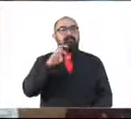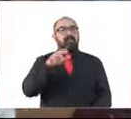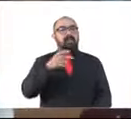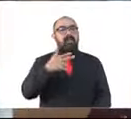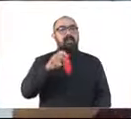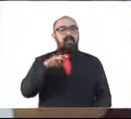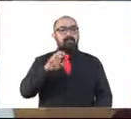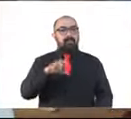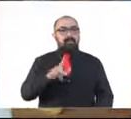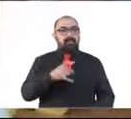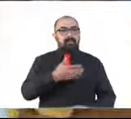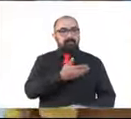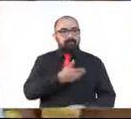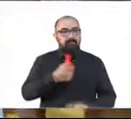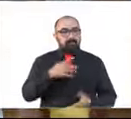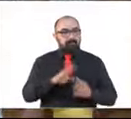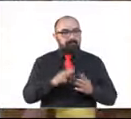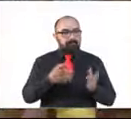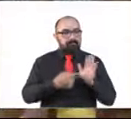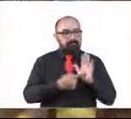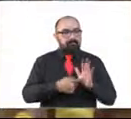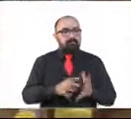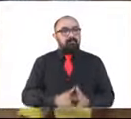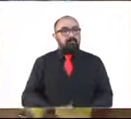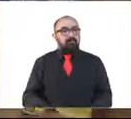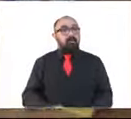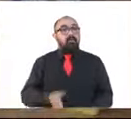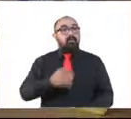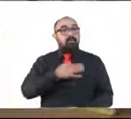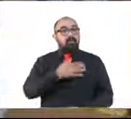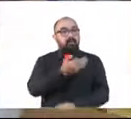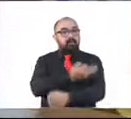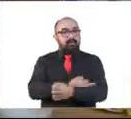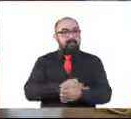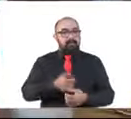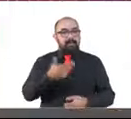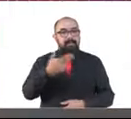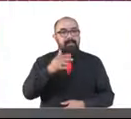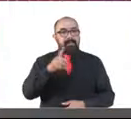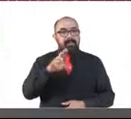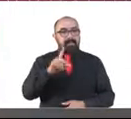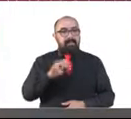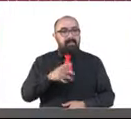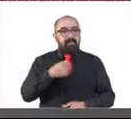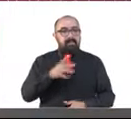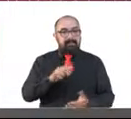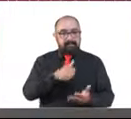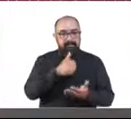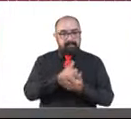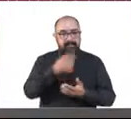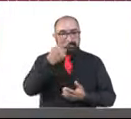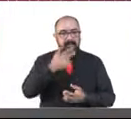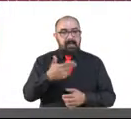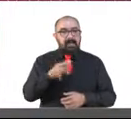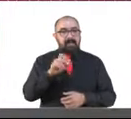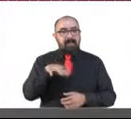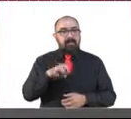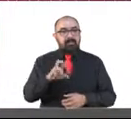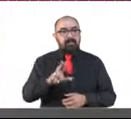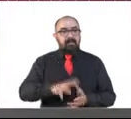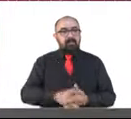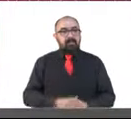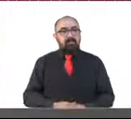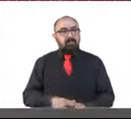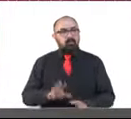Alzheimer. Adelante, por favor. Muy buenas tardes. Soy Regina Altena, presidenta del Centro Mexicano Alzheimer. Tomando en